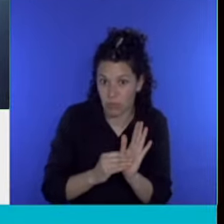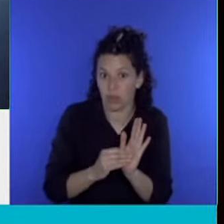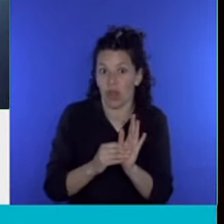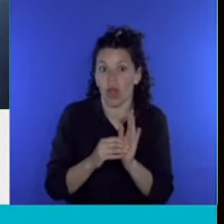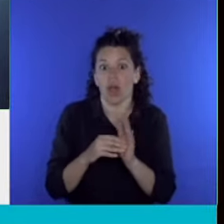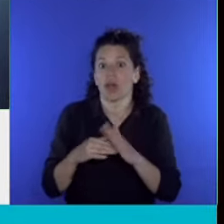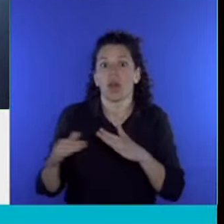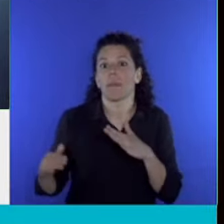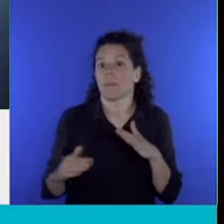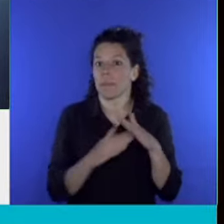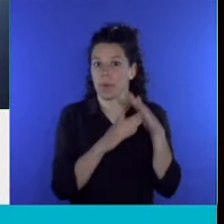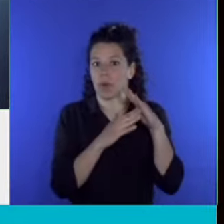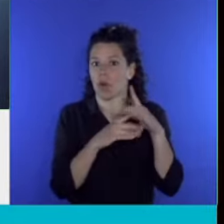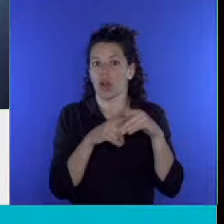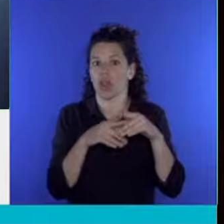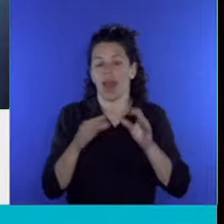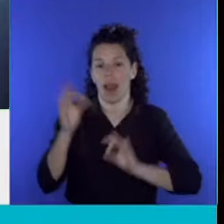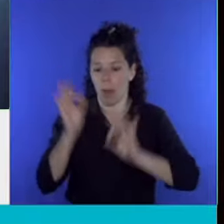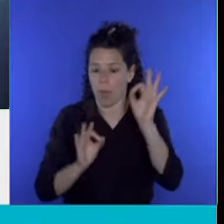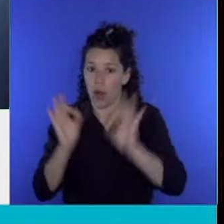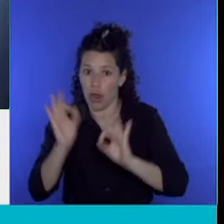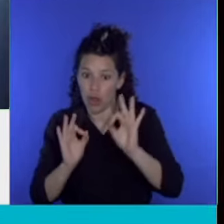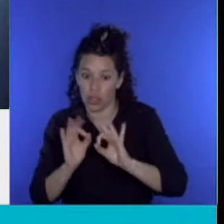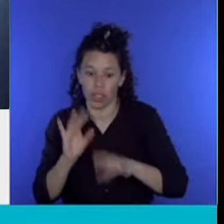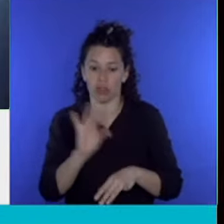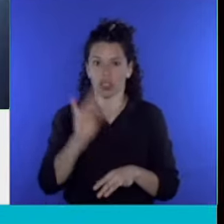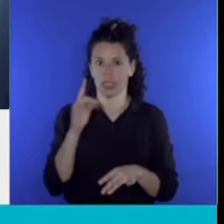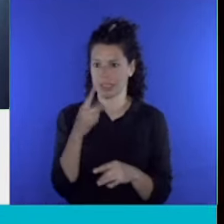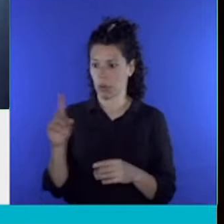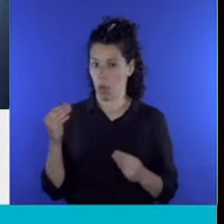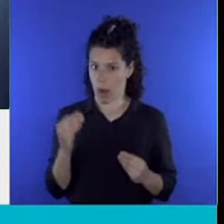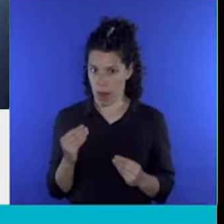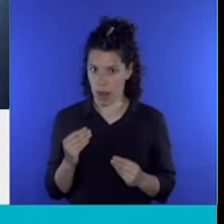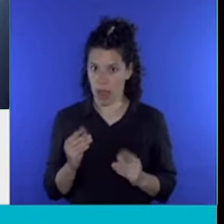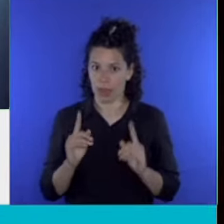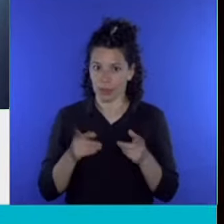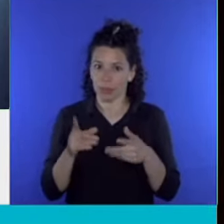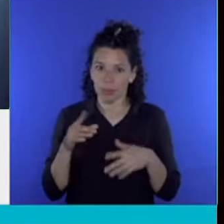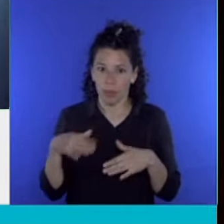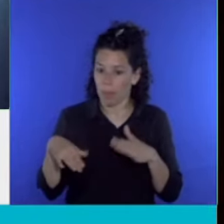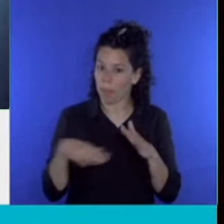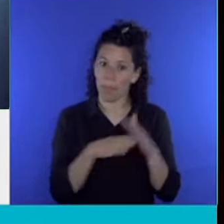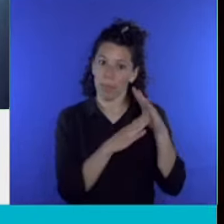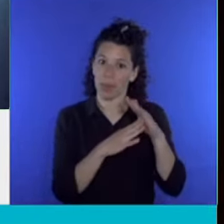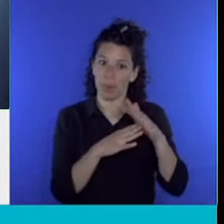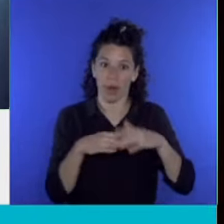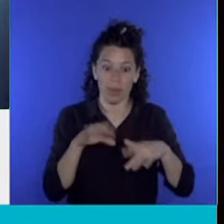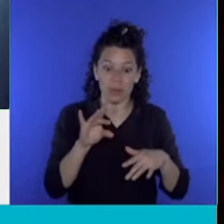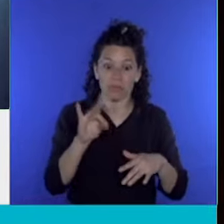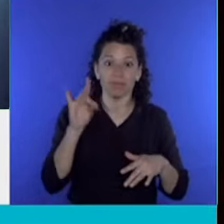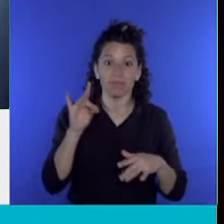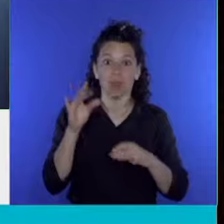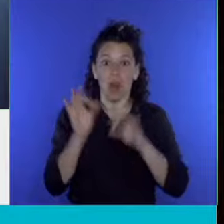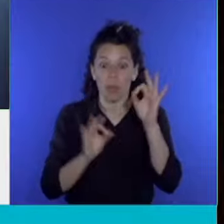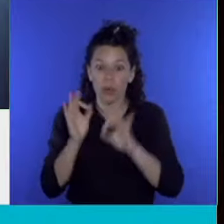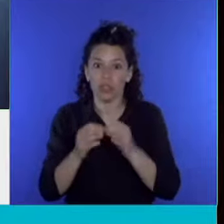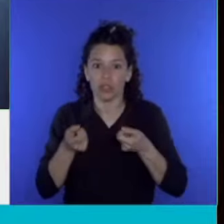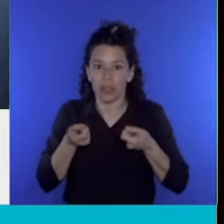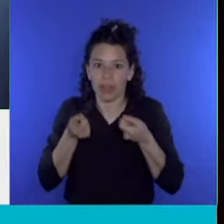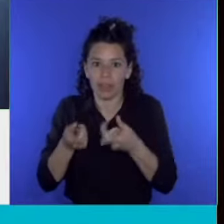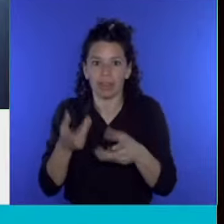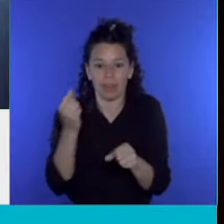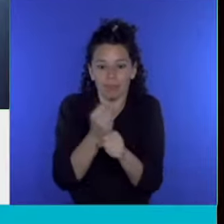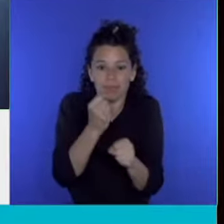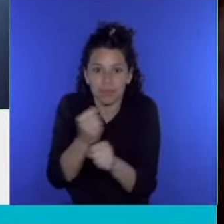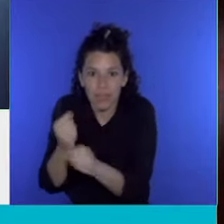cuáles son los proyectos que se deben elegir y se deben priorizar aquellos que generen mayor cantidad de fuentes de trabajo